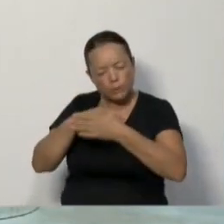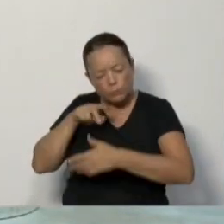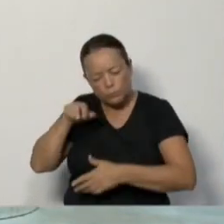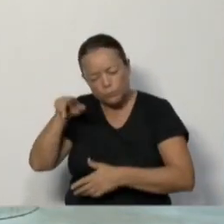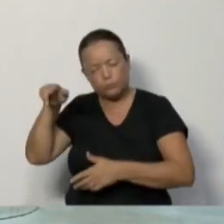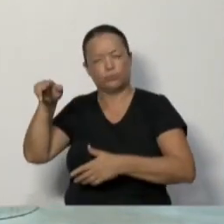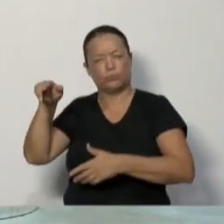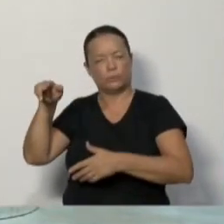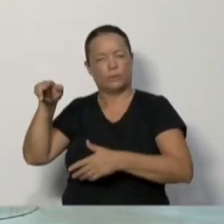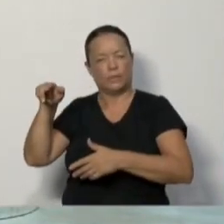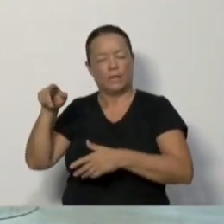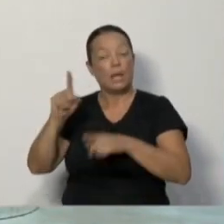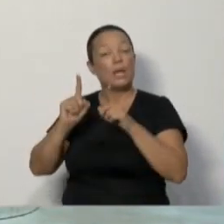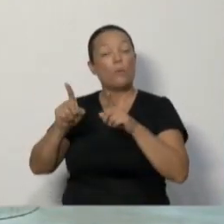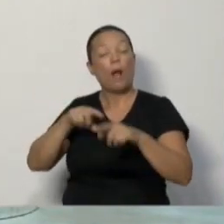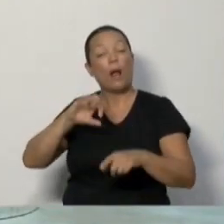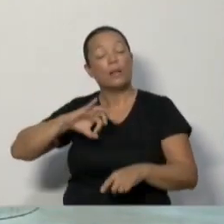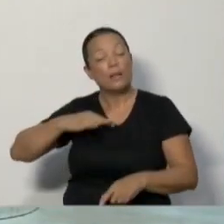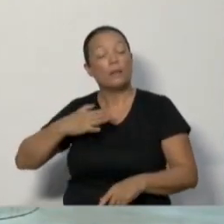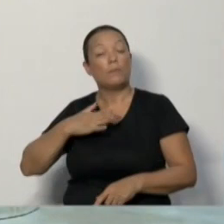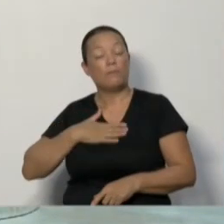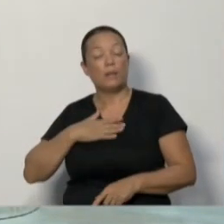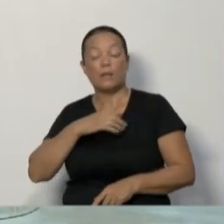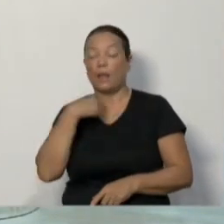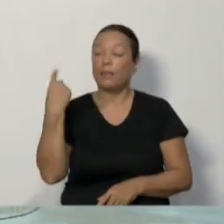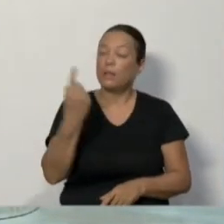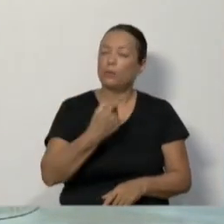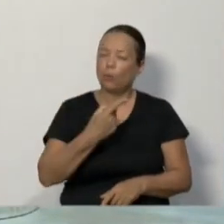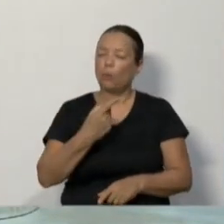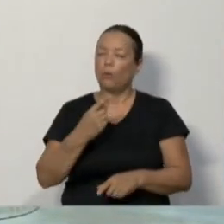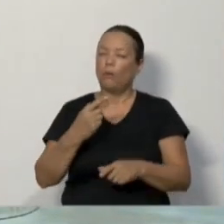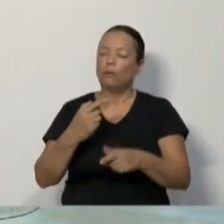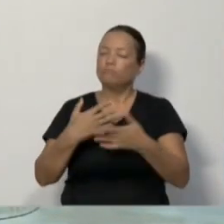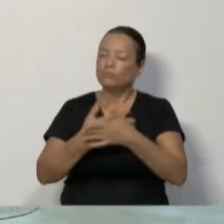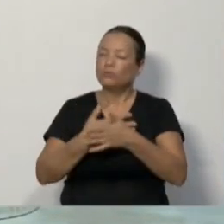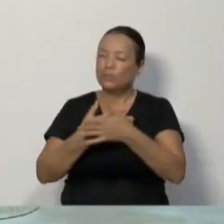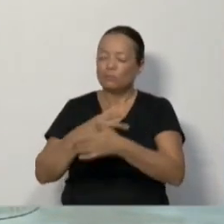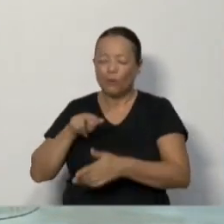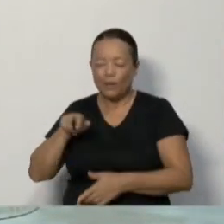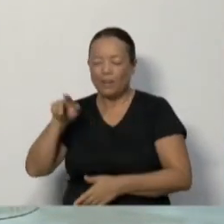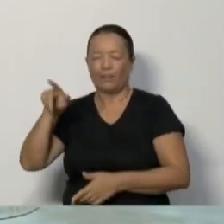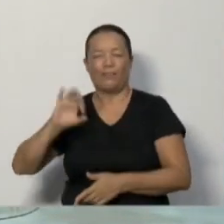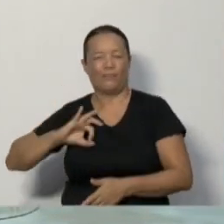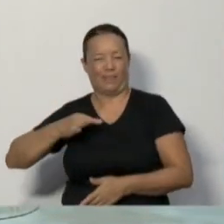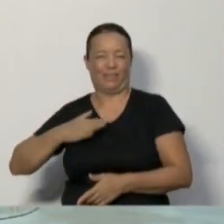arriba, igual que nuestra vida, que a veces se nos hace cuesta arriba. Se nos hace cuesta arriba por